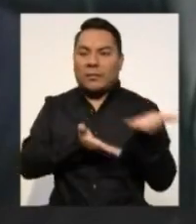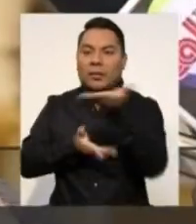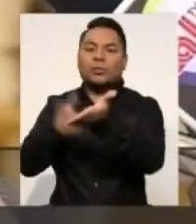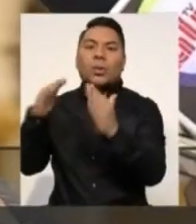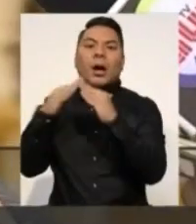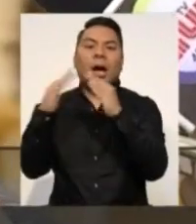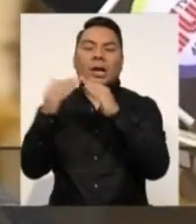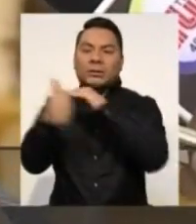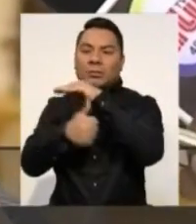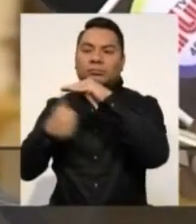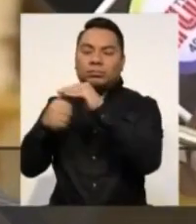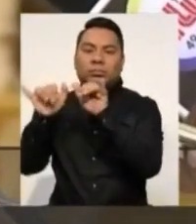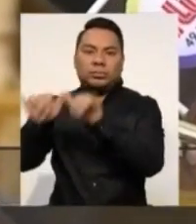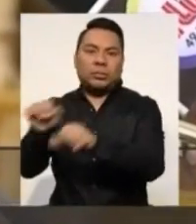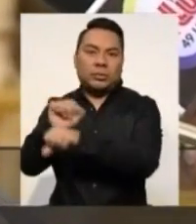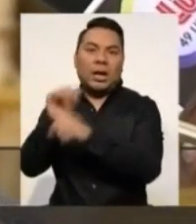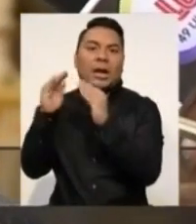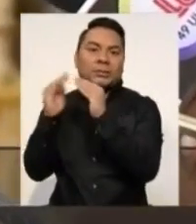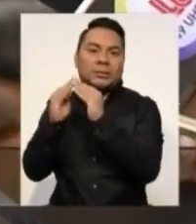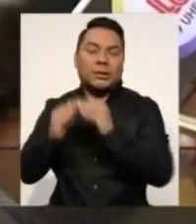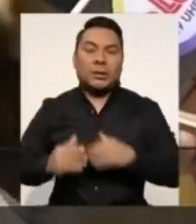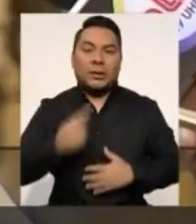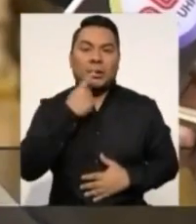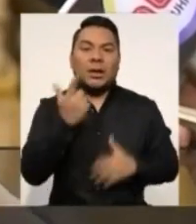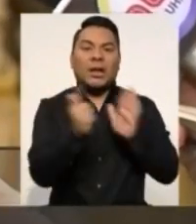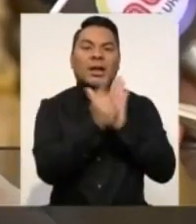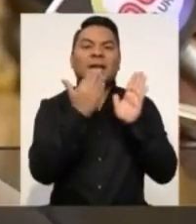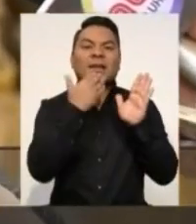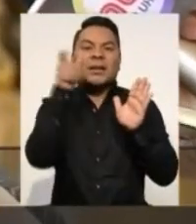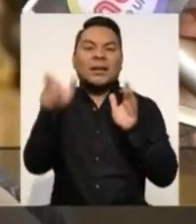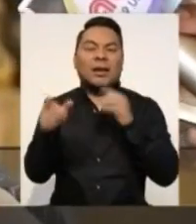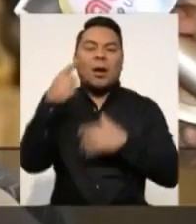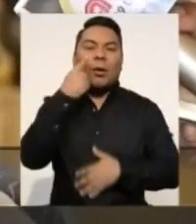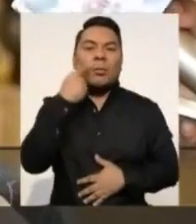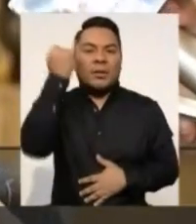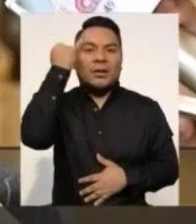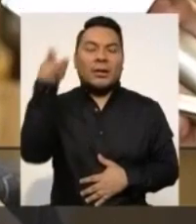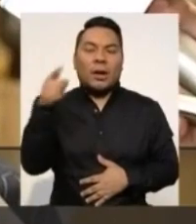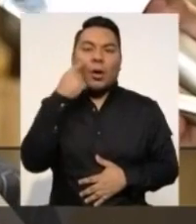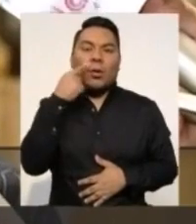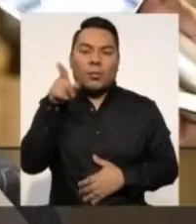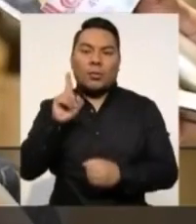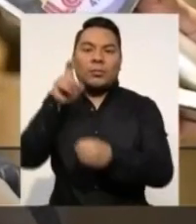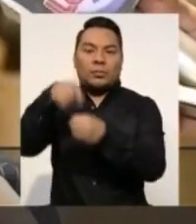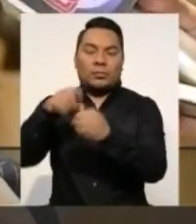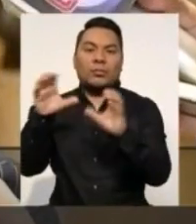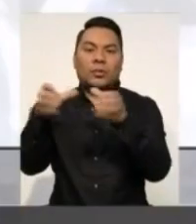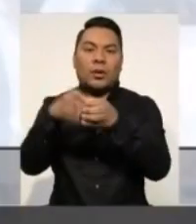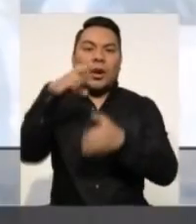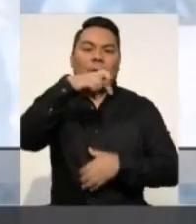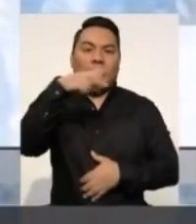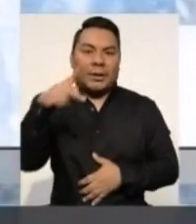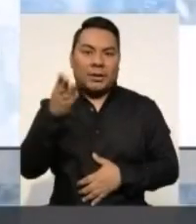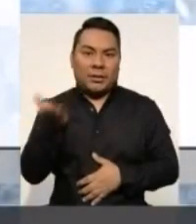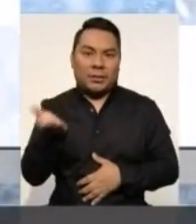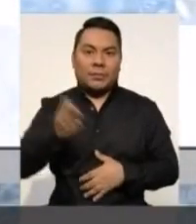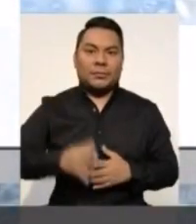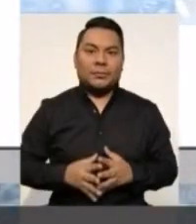domicilios. El autor del proyecto de ley es el congresista Roberto Vieira, exmiembro de la bancada de Peruanos por el